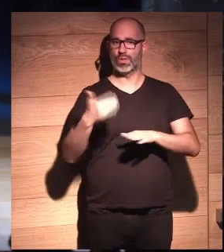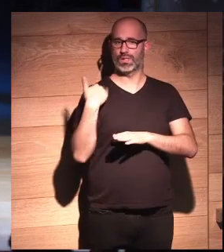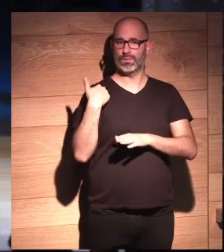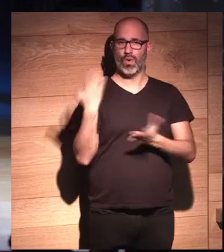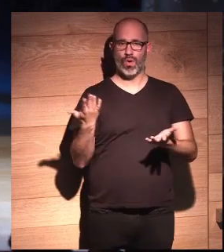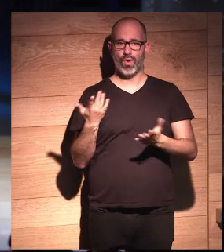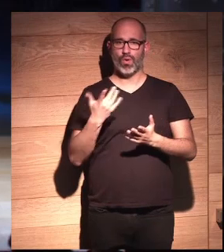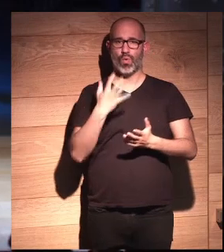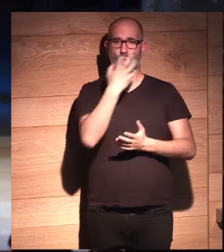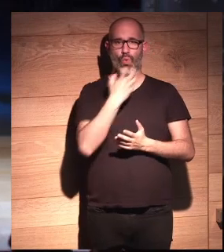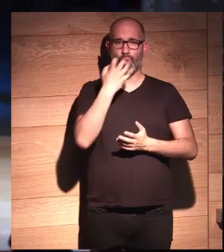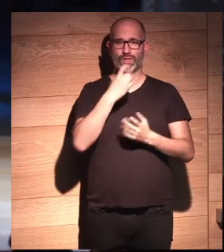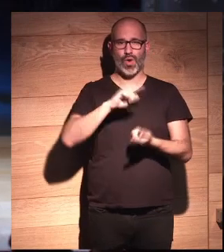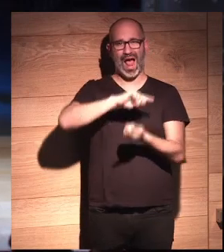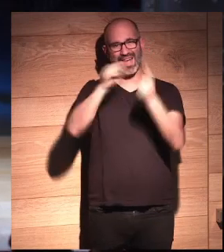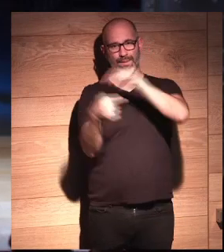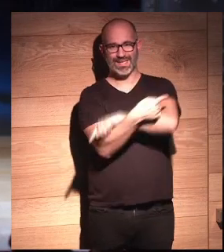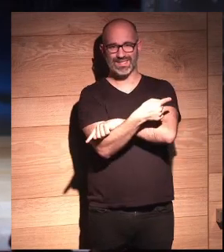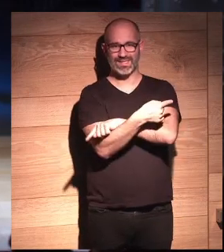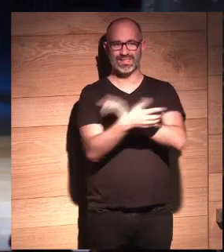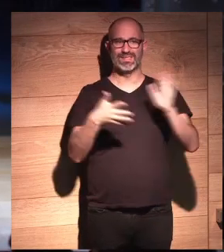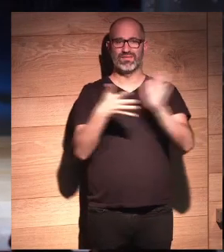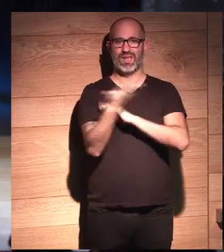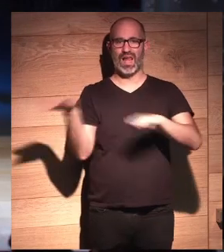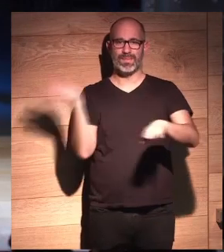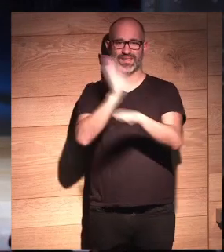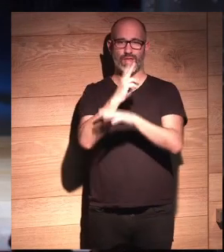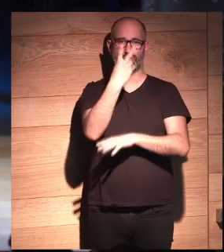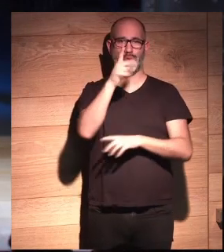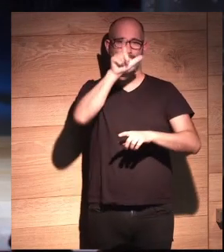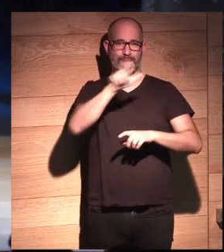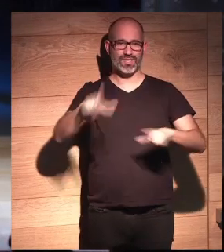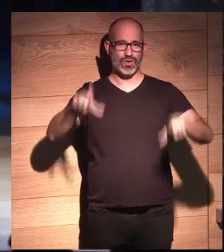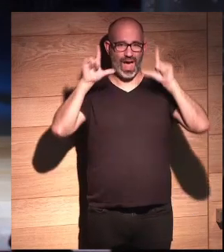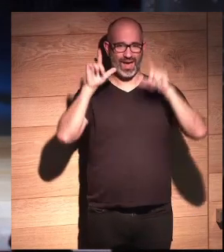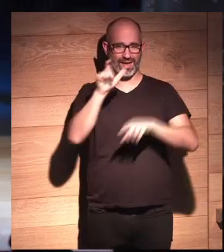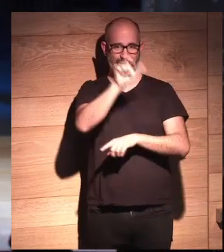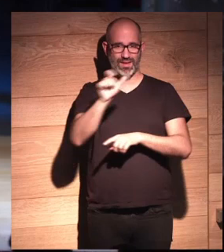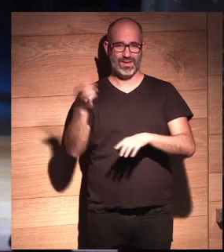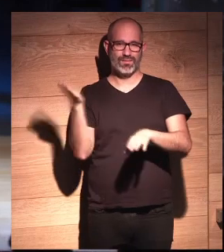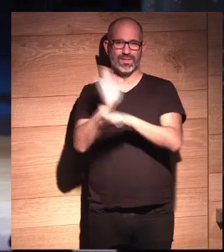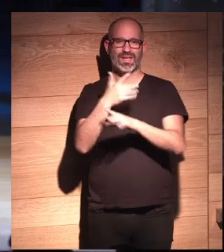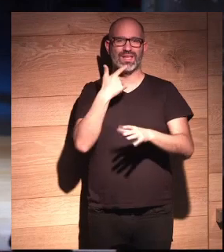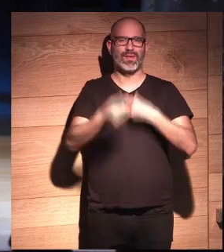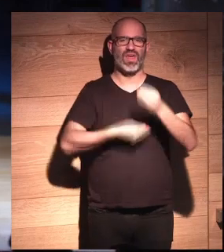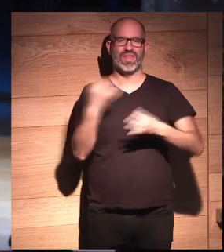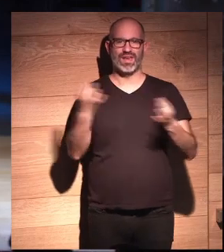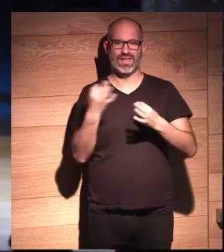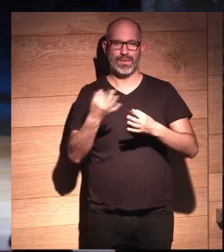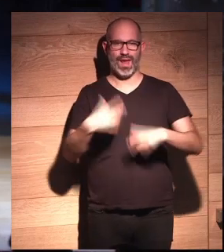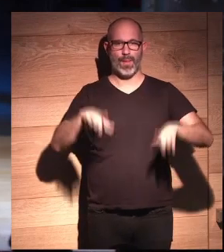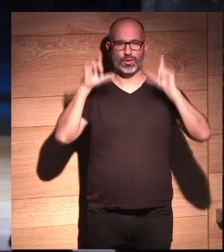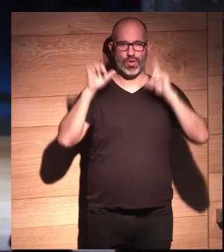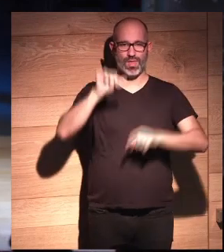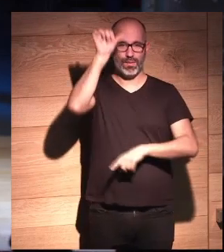un cuento al revés, que es como si dijéramos la presentación de 2 personajes que van a protagonizar un largo que